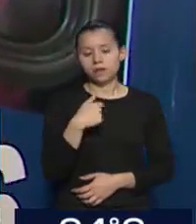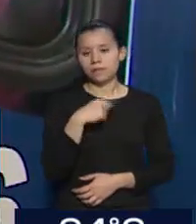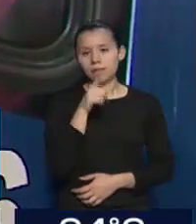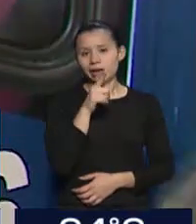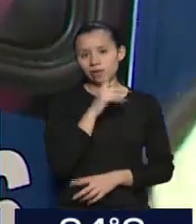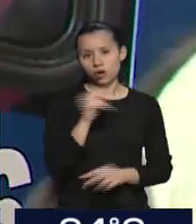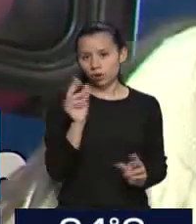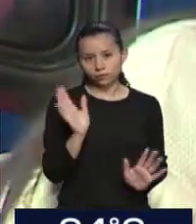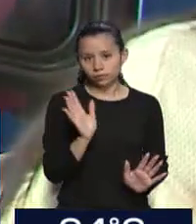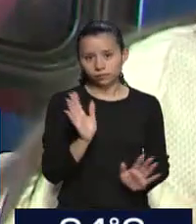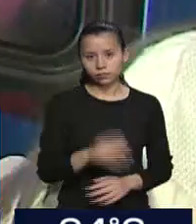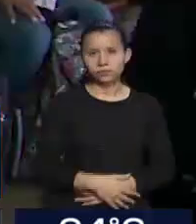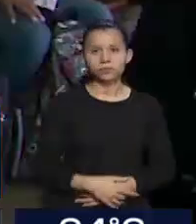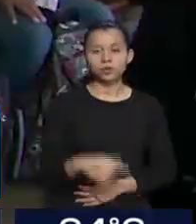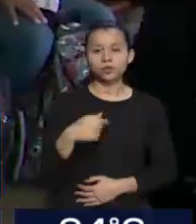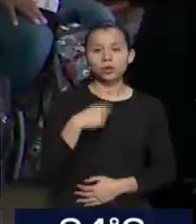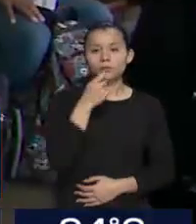a Rivadavia.